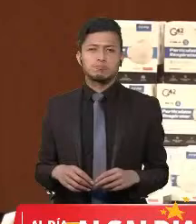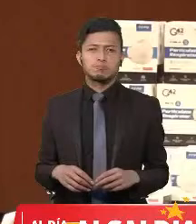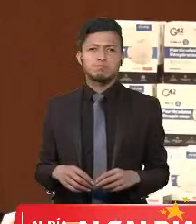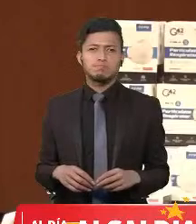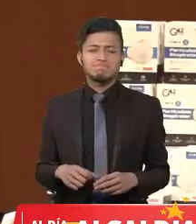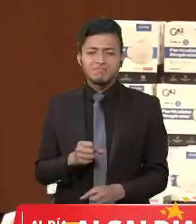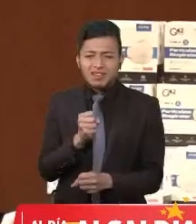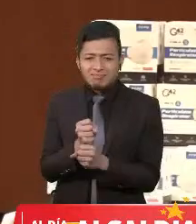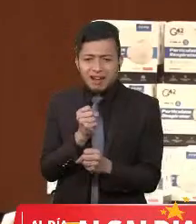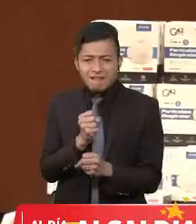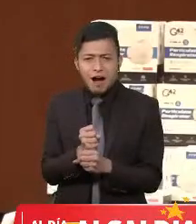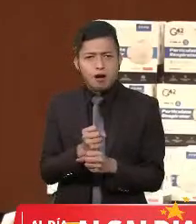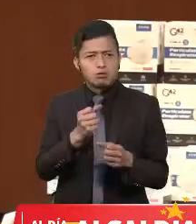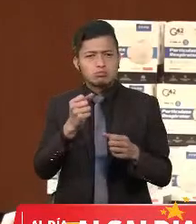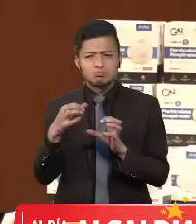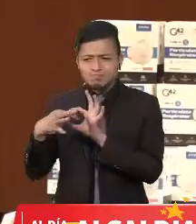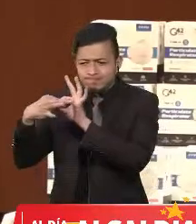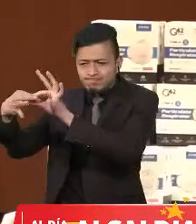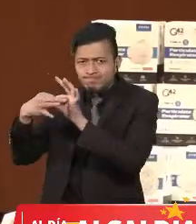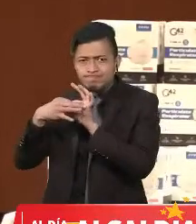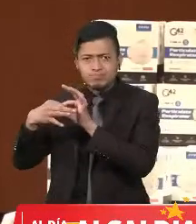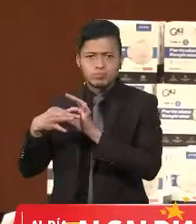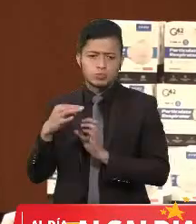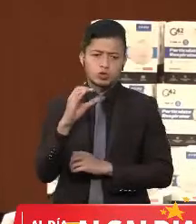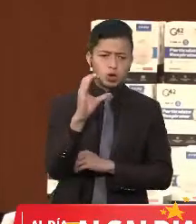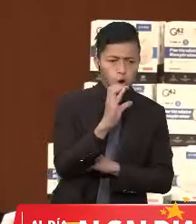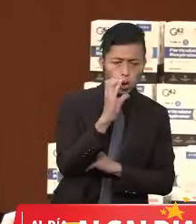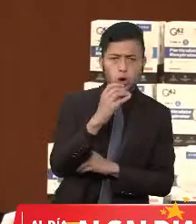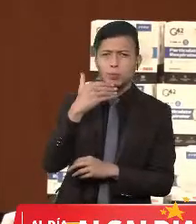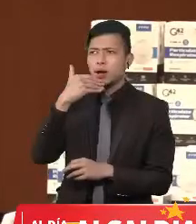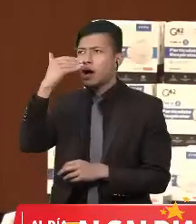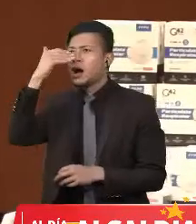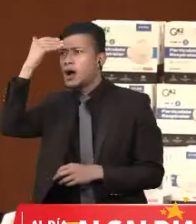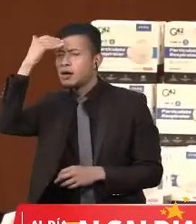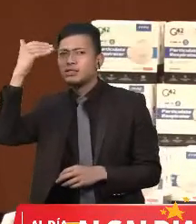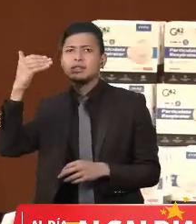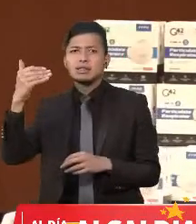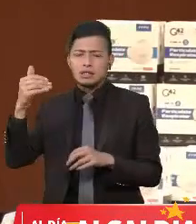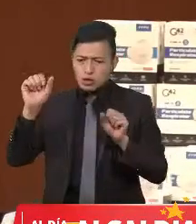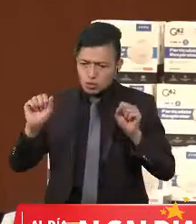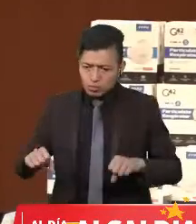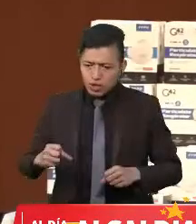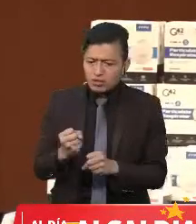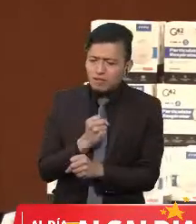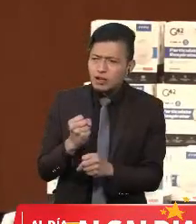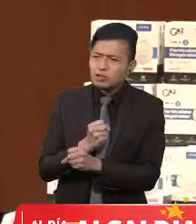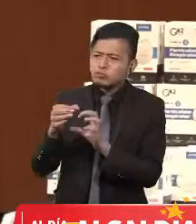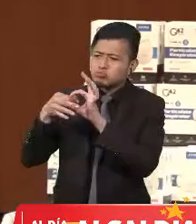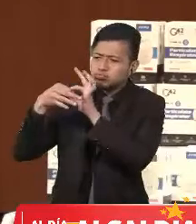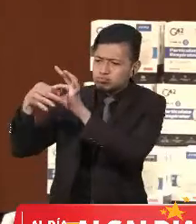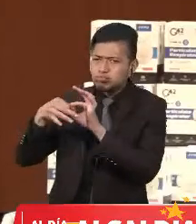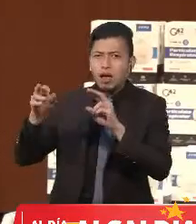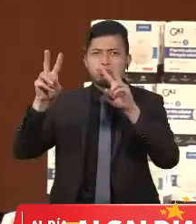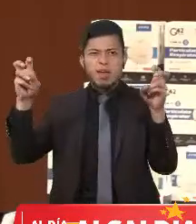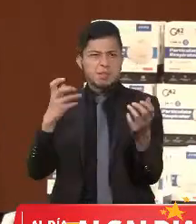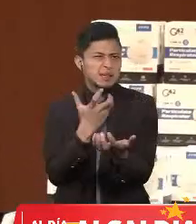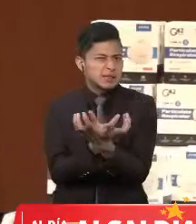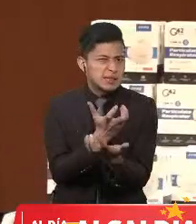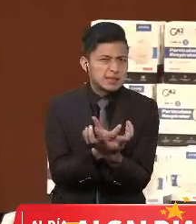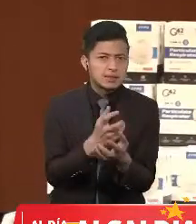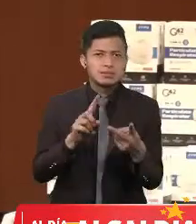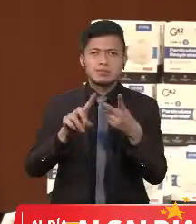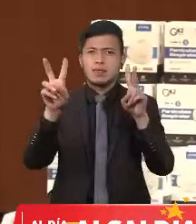de trabajo conjunto y fructífero entre Colombia y Emiratos Árabes Unidos, la oportunidad de que trabajemos en temas de ciencia, de